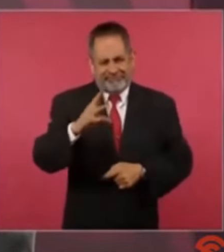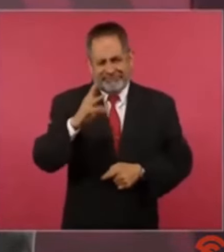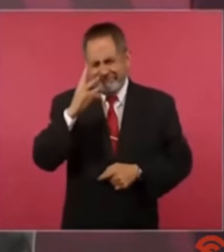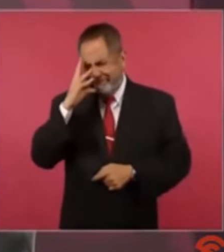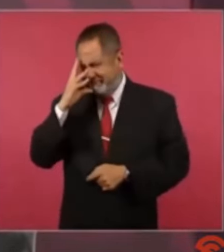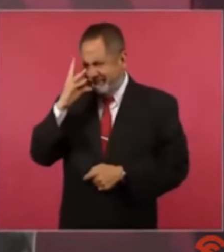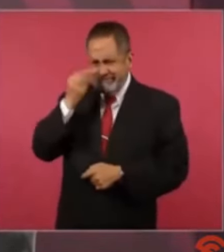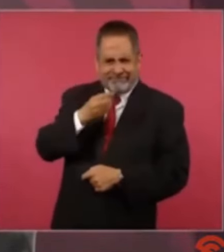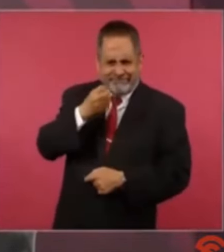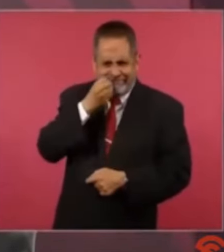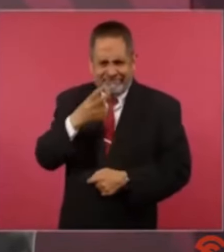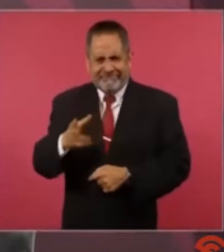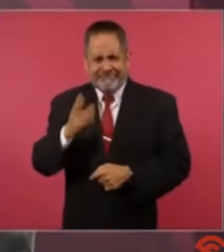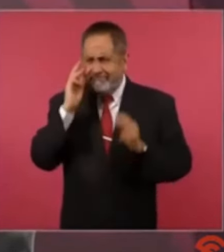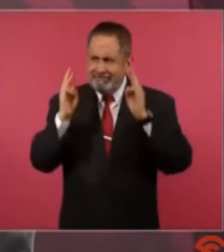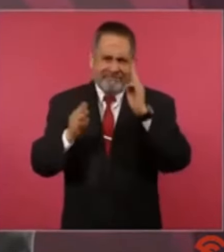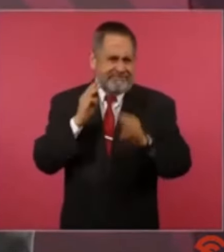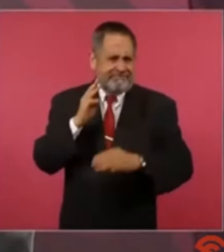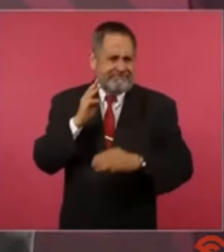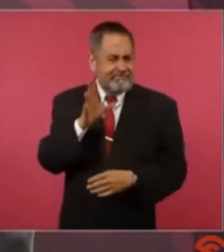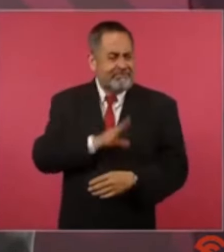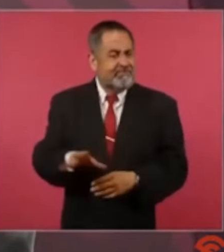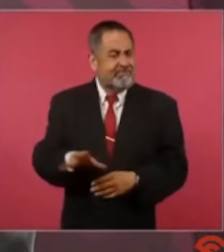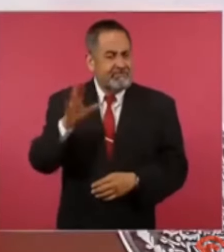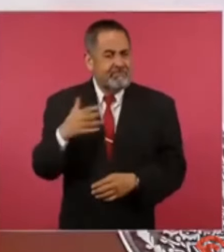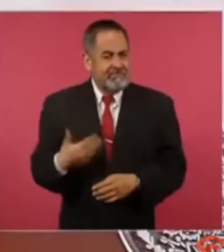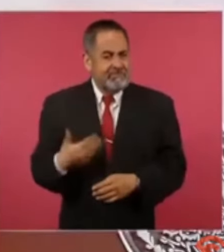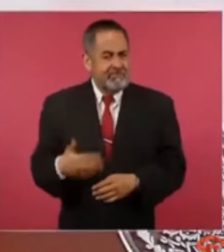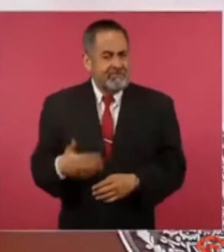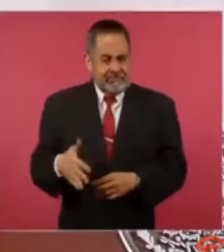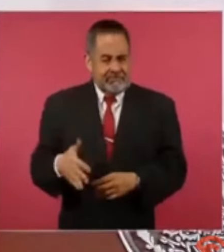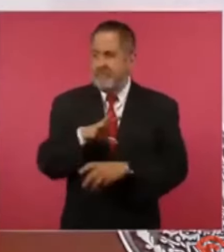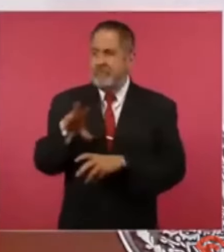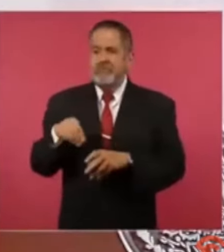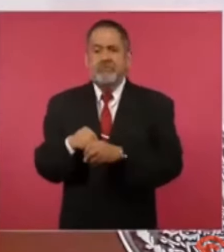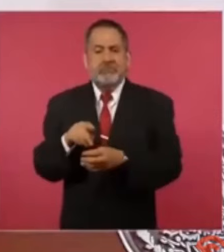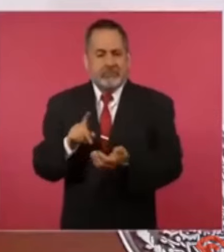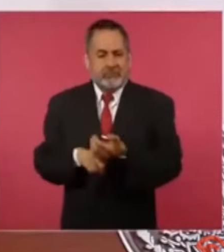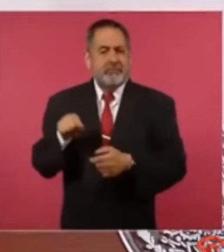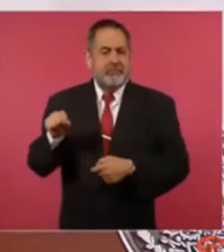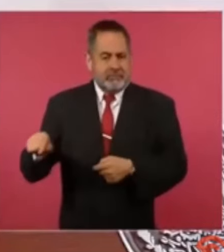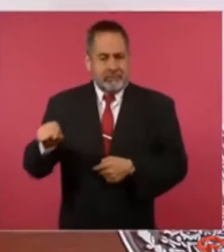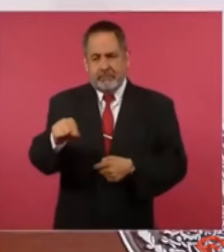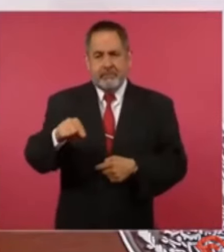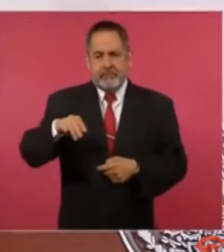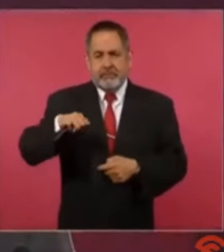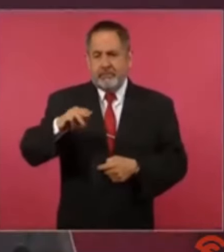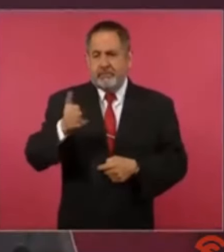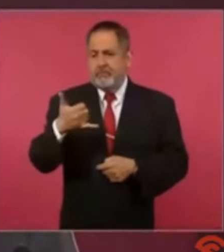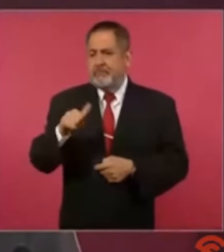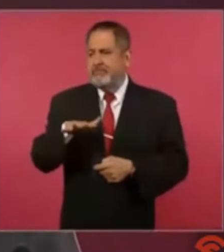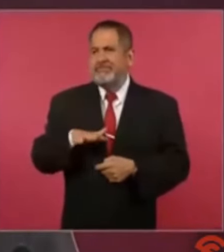espléndidos museos en toda la región maya,